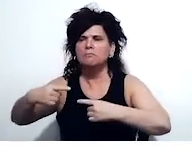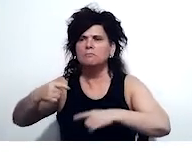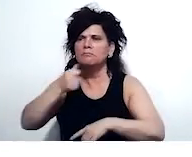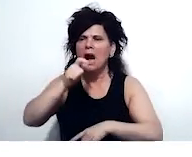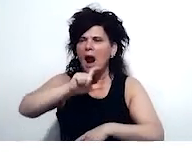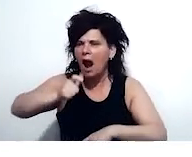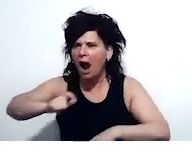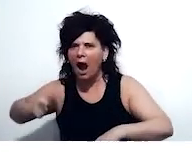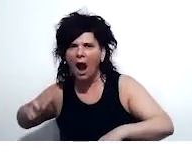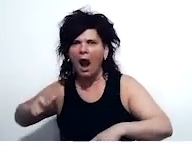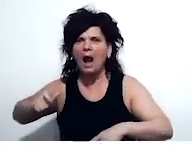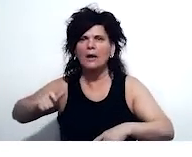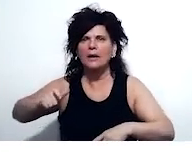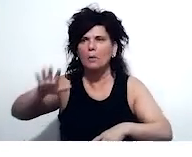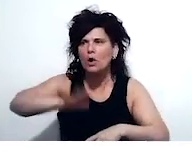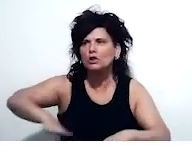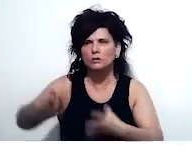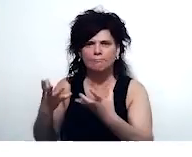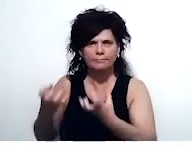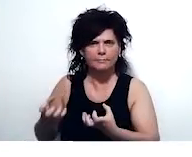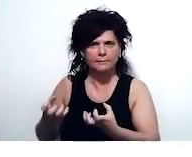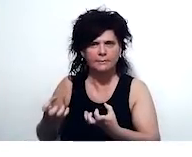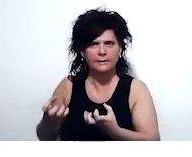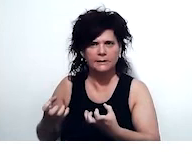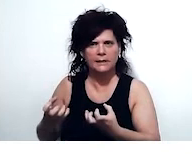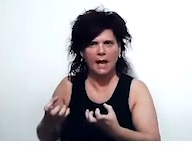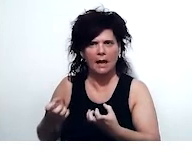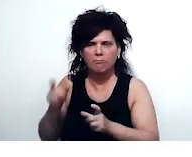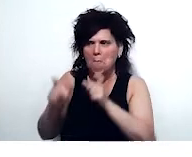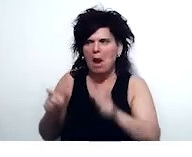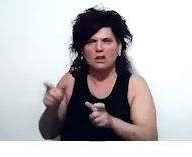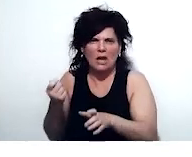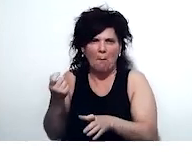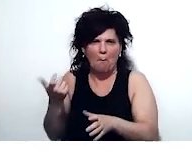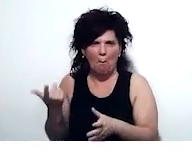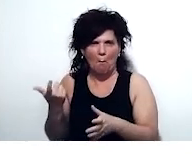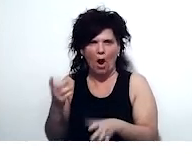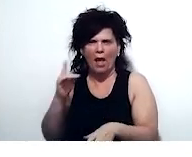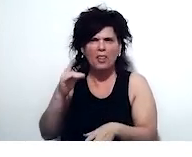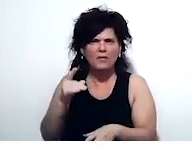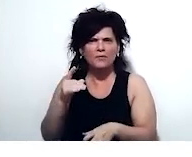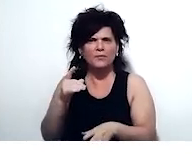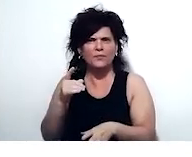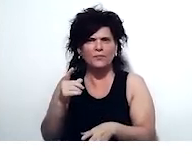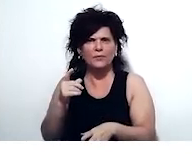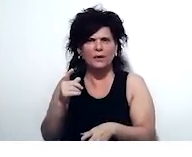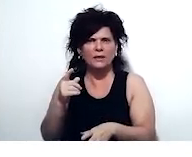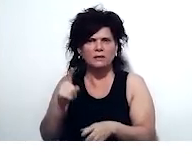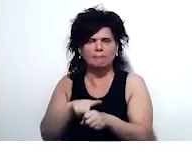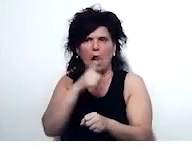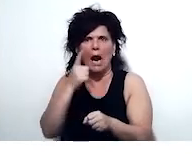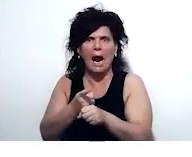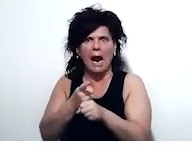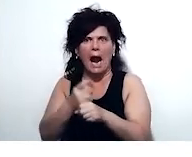ríos, hay humedales, hay zonas desérticas, con poca población, difícil y caro instalar